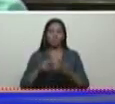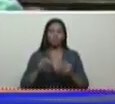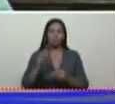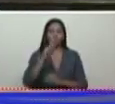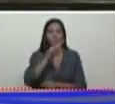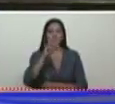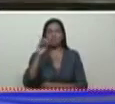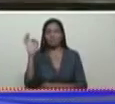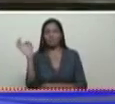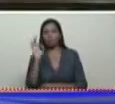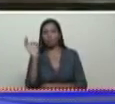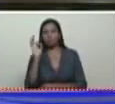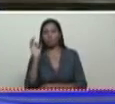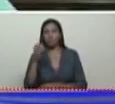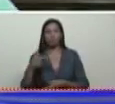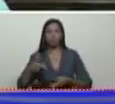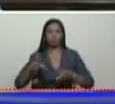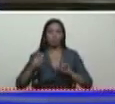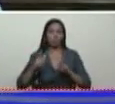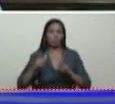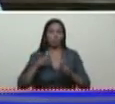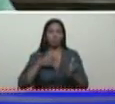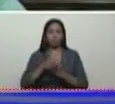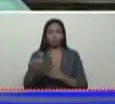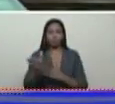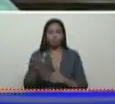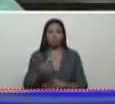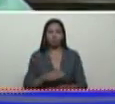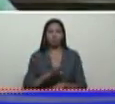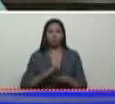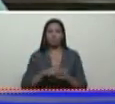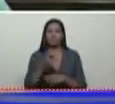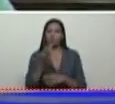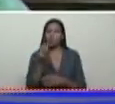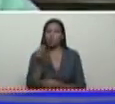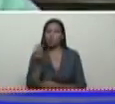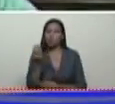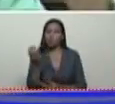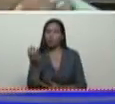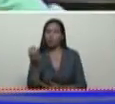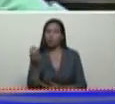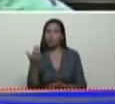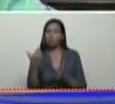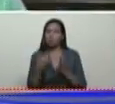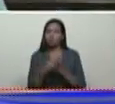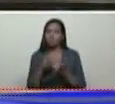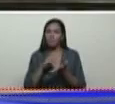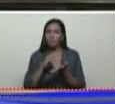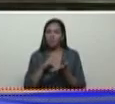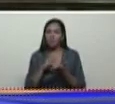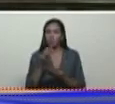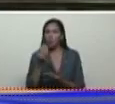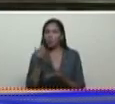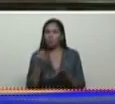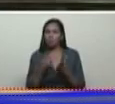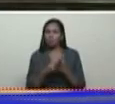100% de prevención de vacuna gratuita. ¿Cuánto cuesta la vacuna? ¿Cuánto cuesta ponérsela a los niños?